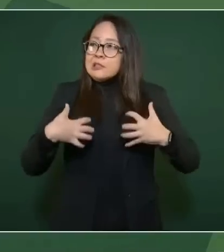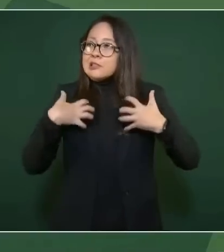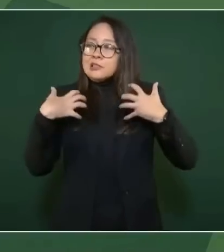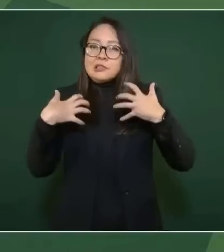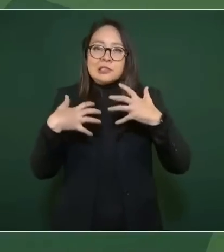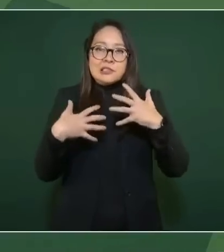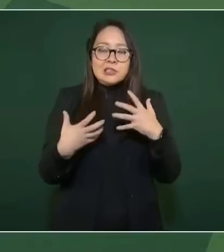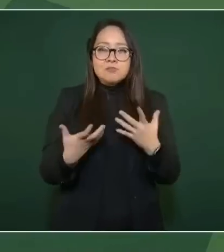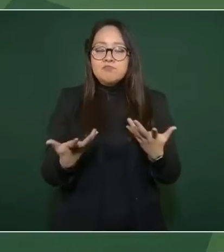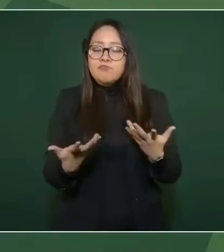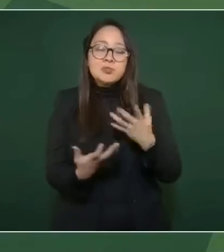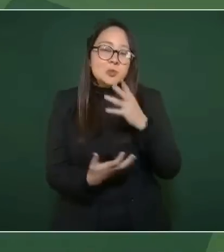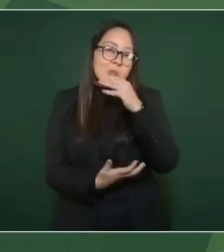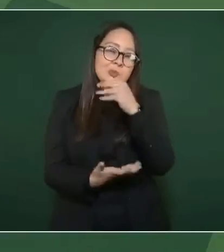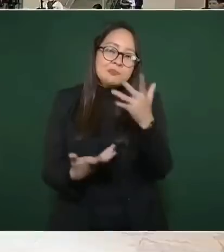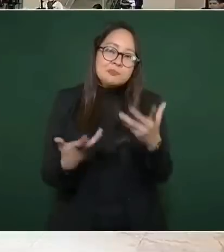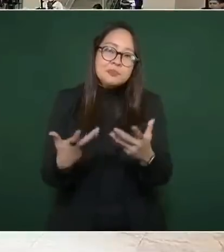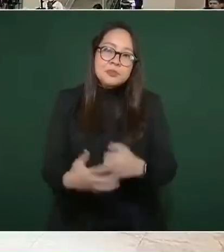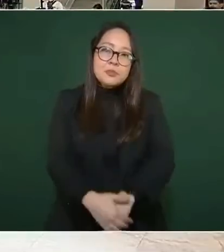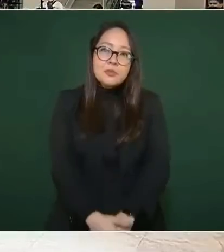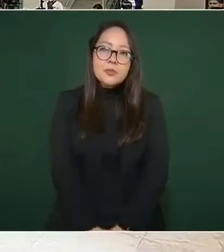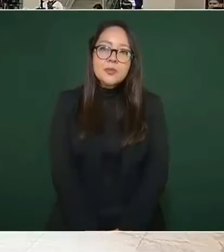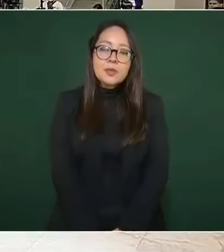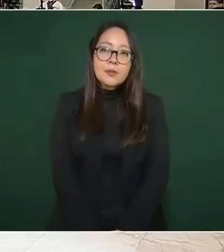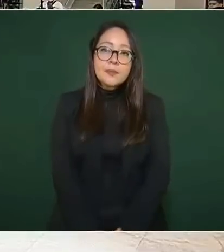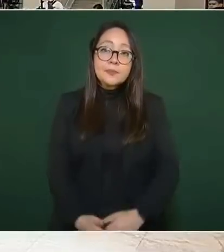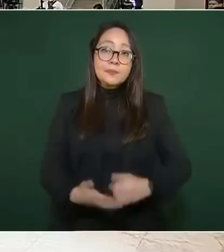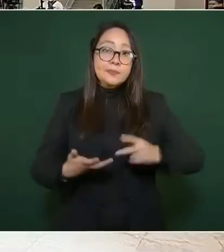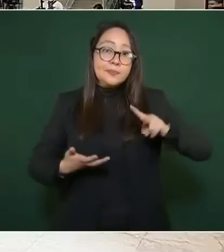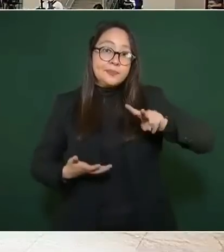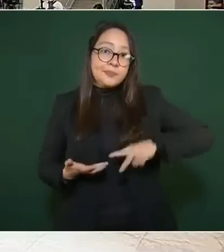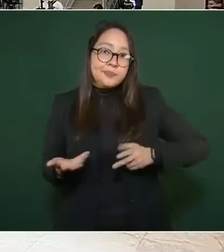No hacen más que